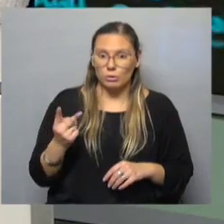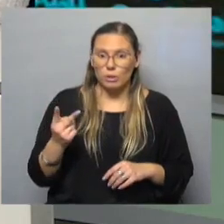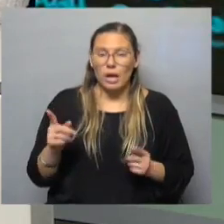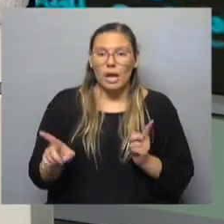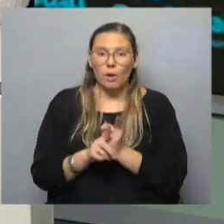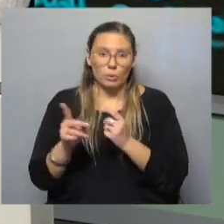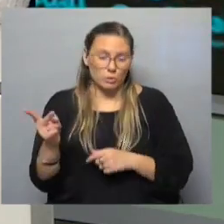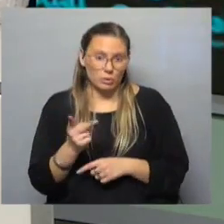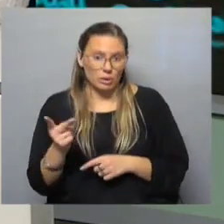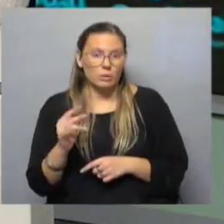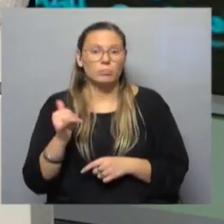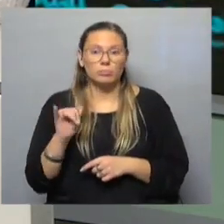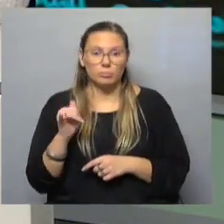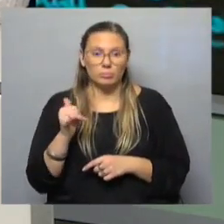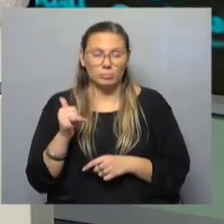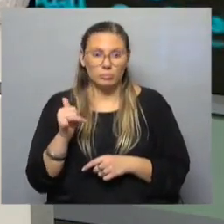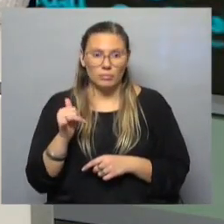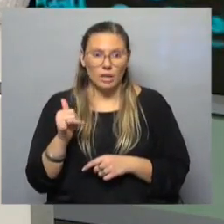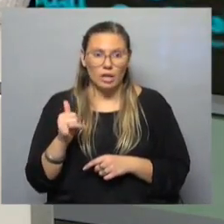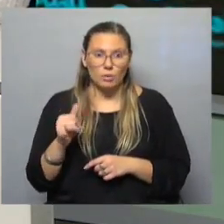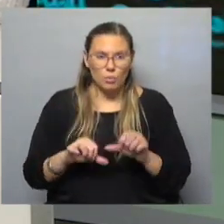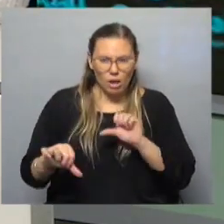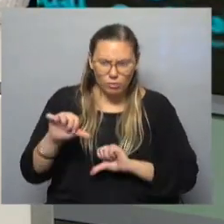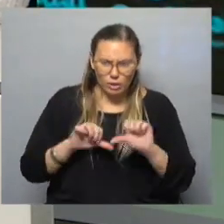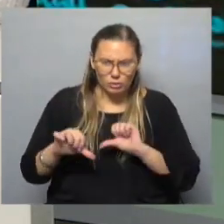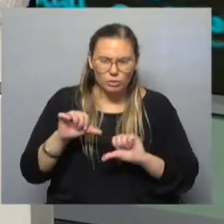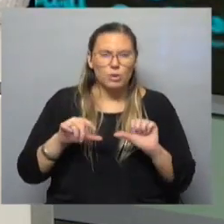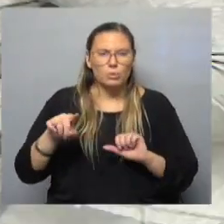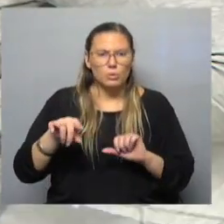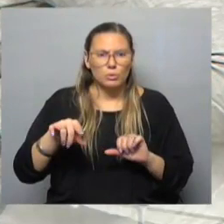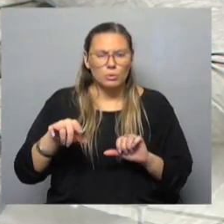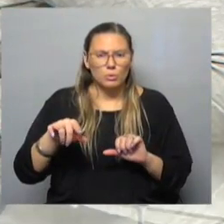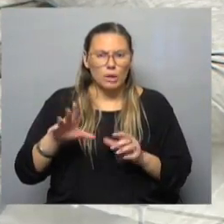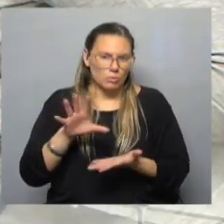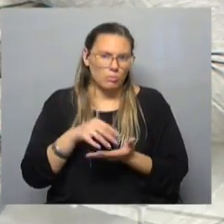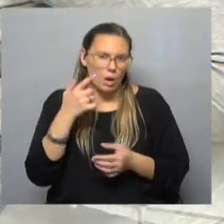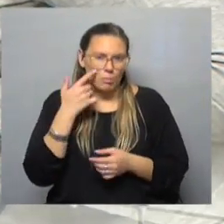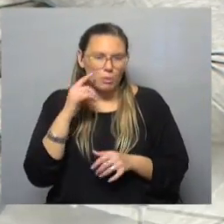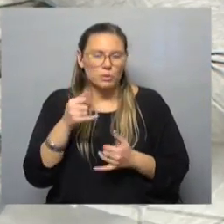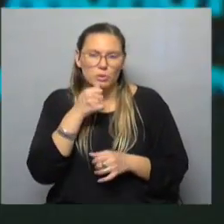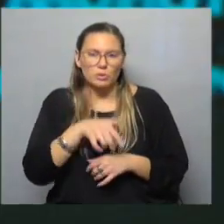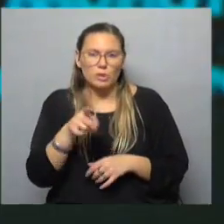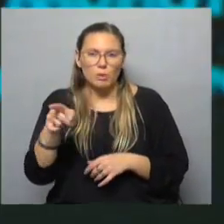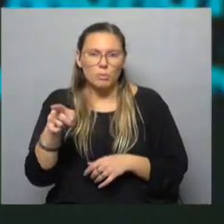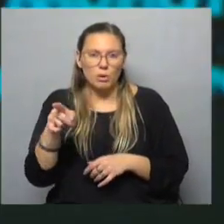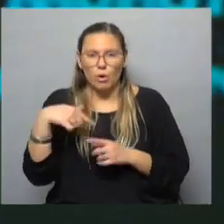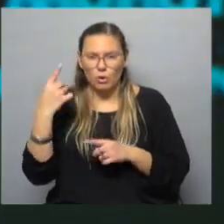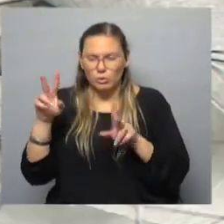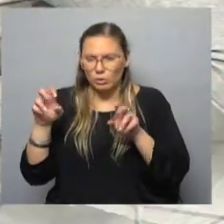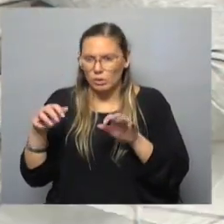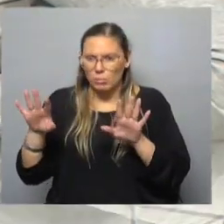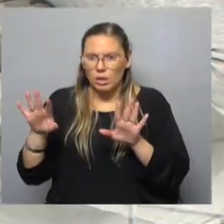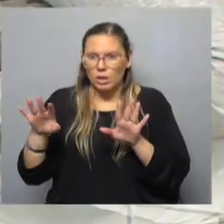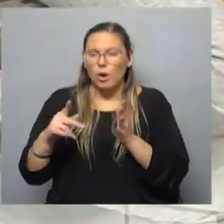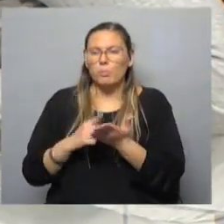encuentro de ustedes. Exacto, sí. En un laboratorio, que tú ya estabas con este... con esta historia, vos estabas con otra cosa, estaba con Delia. Yo